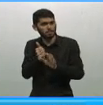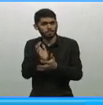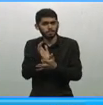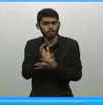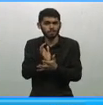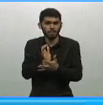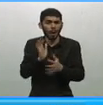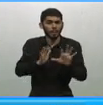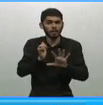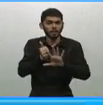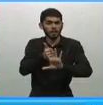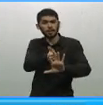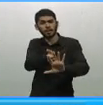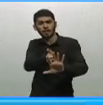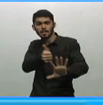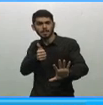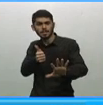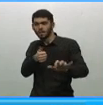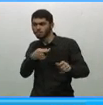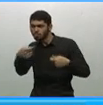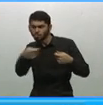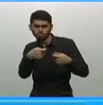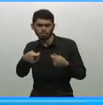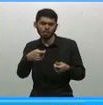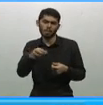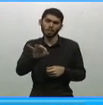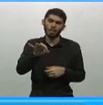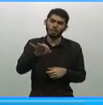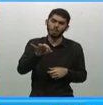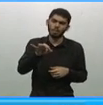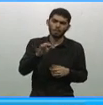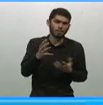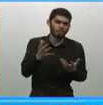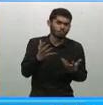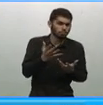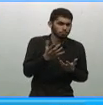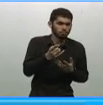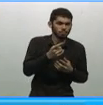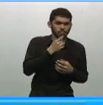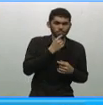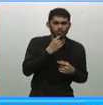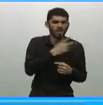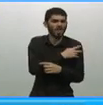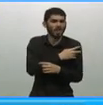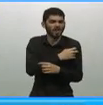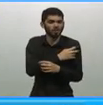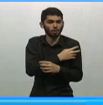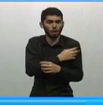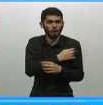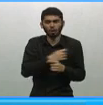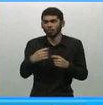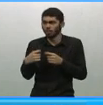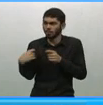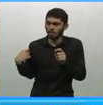me tiro atrás para generar los espacios para los delanteros o que tengan la la posibilidad de Los Defensores de romper una línea con un